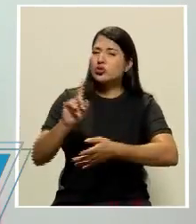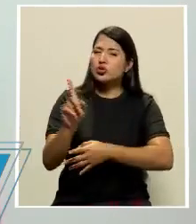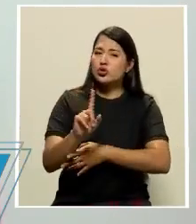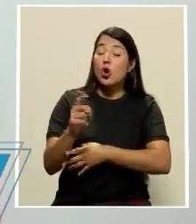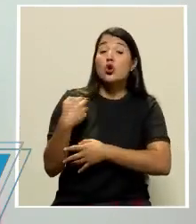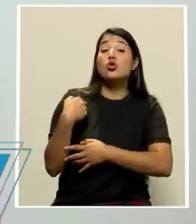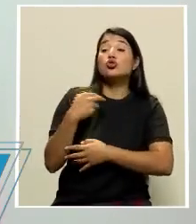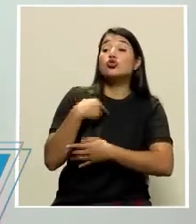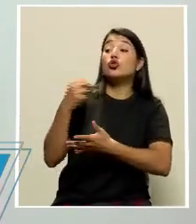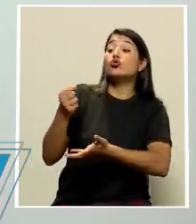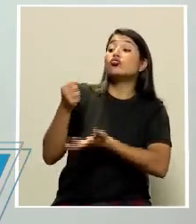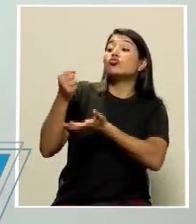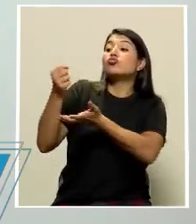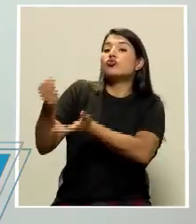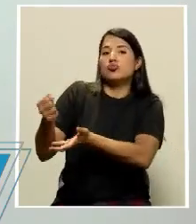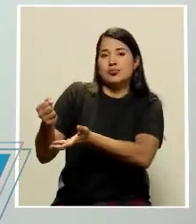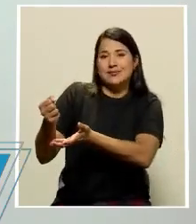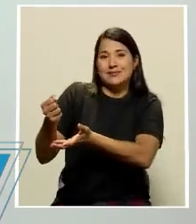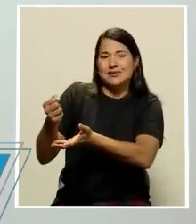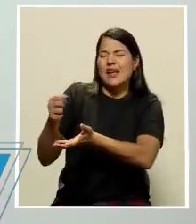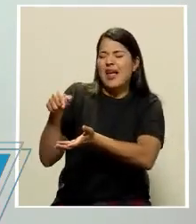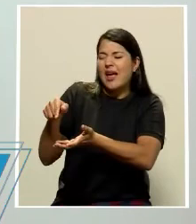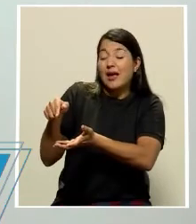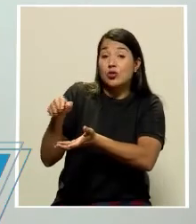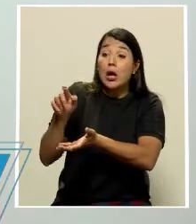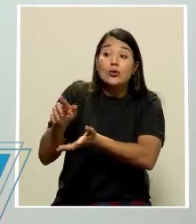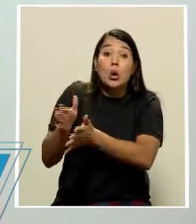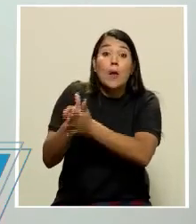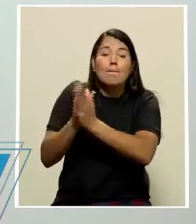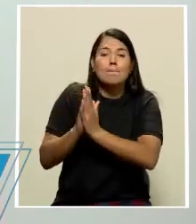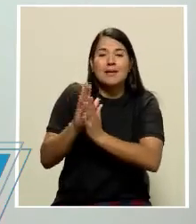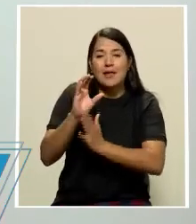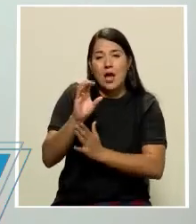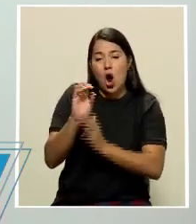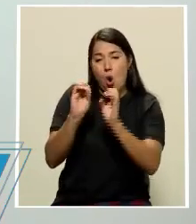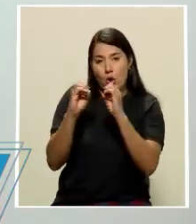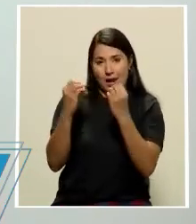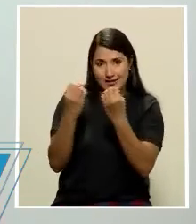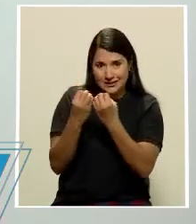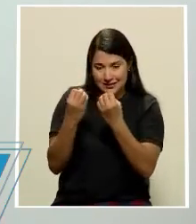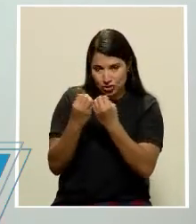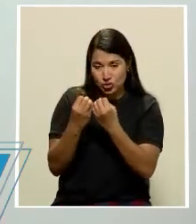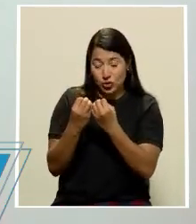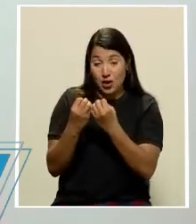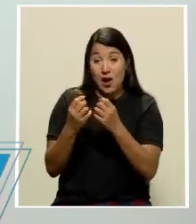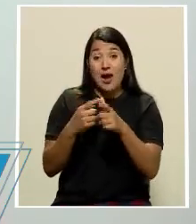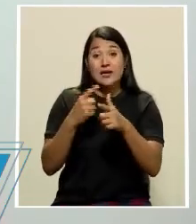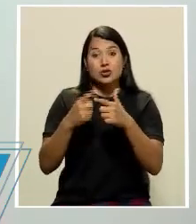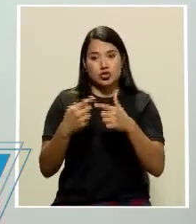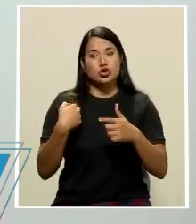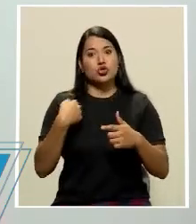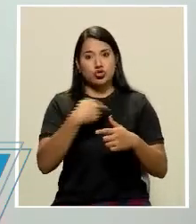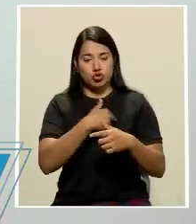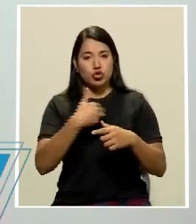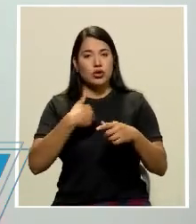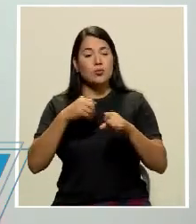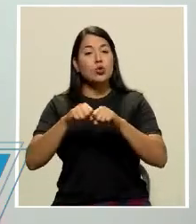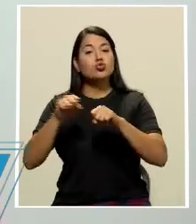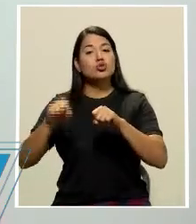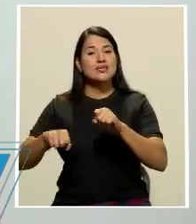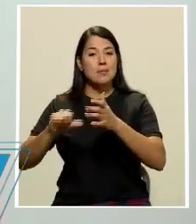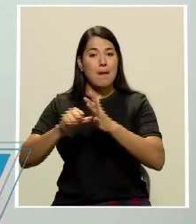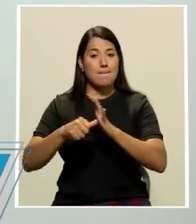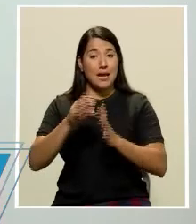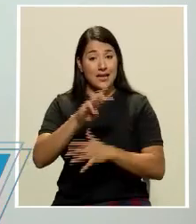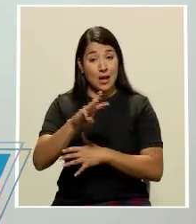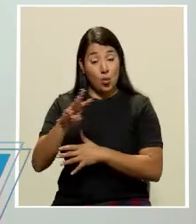cada ONG. Entonces, estas ONGs, por medio de nuestro sistema en línea que tenemos, una plataforma web,